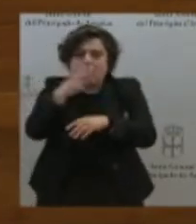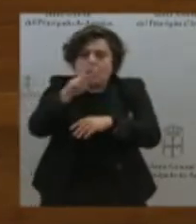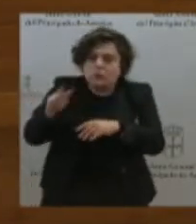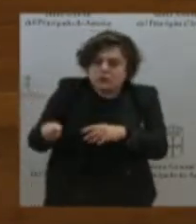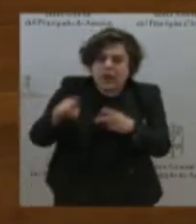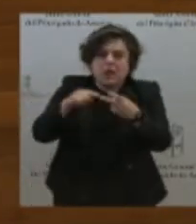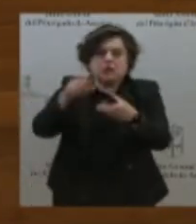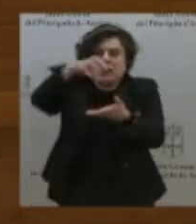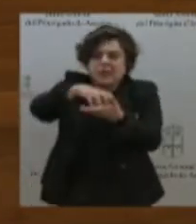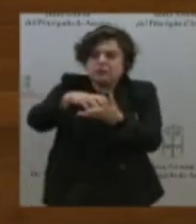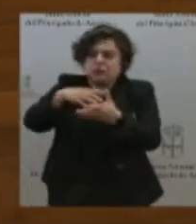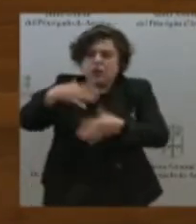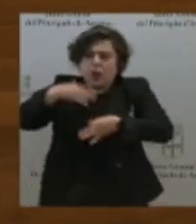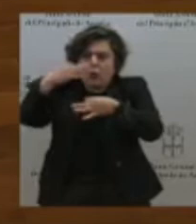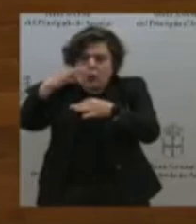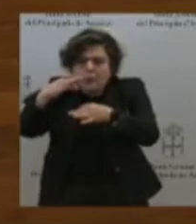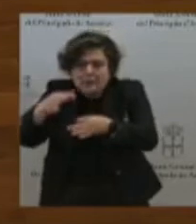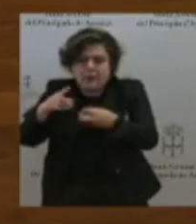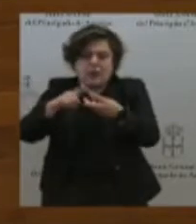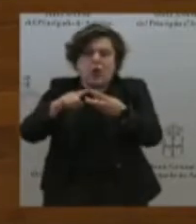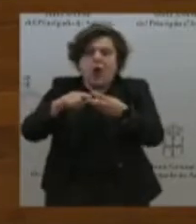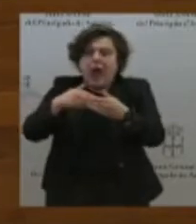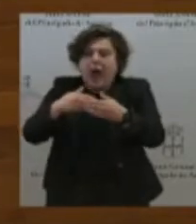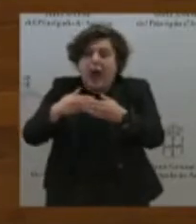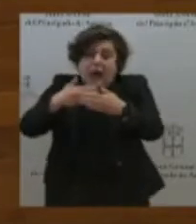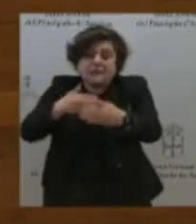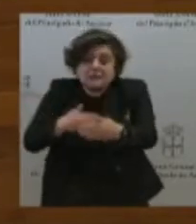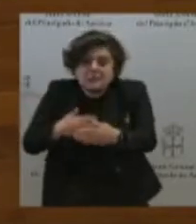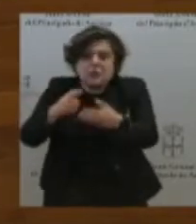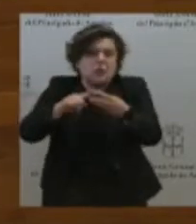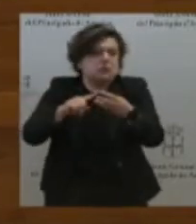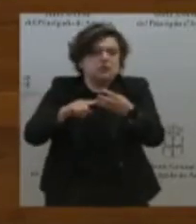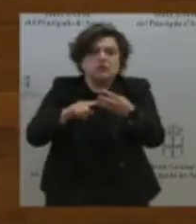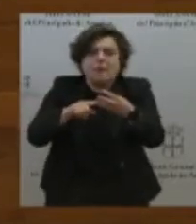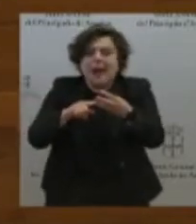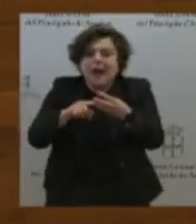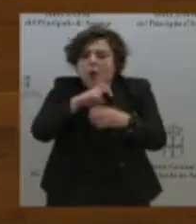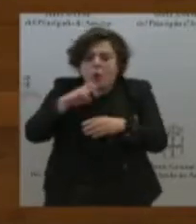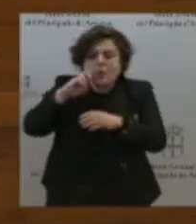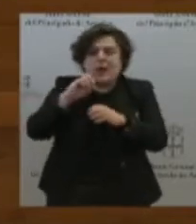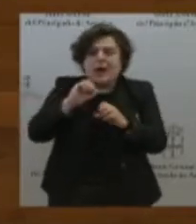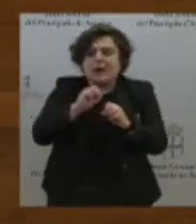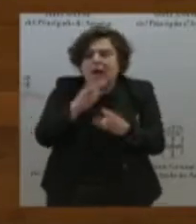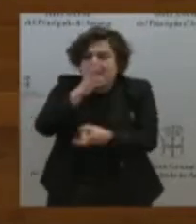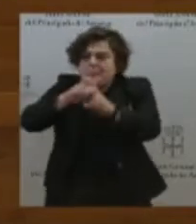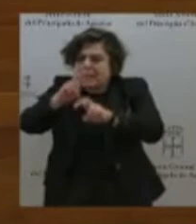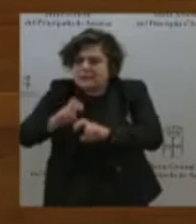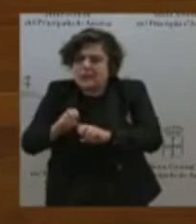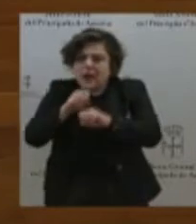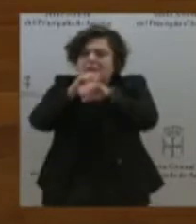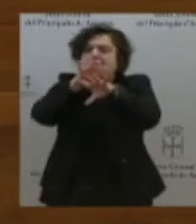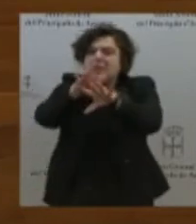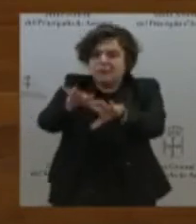instituciones dedicadas a preservar, investigar y difundir el conocimiento sobre las víctimas del fascismo y del